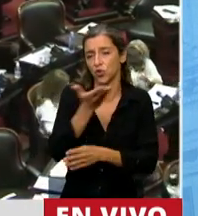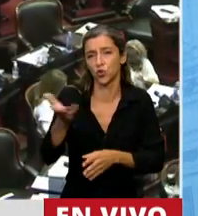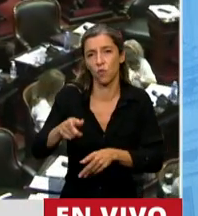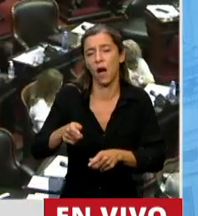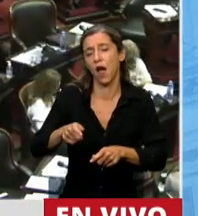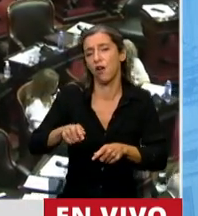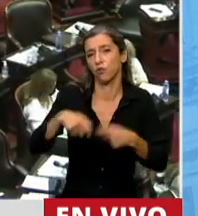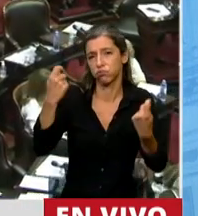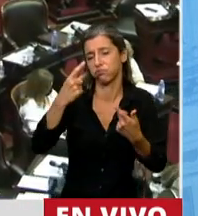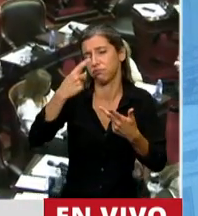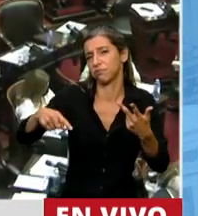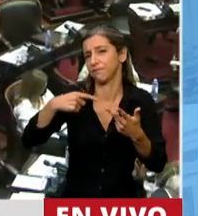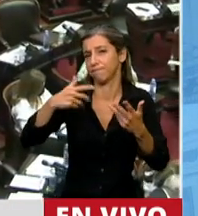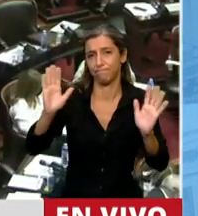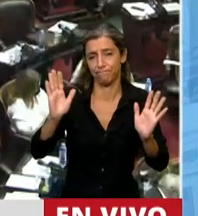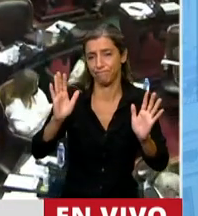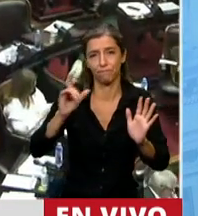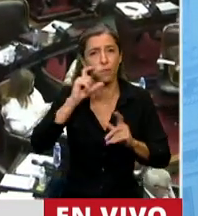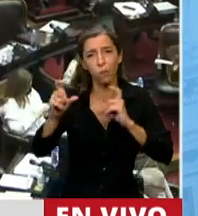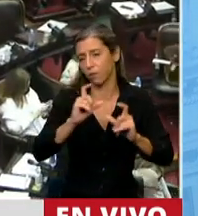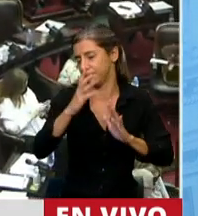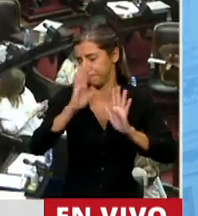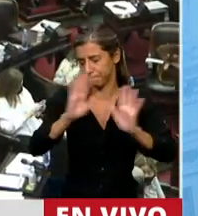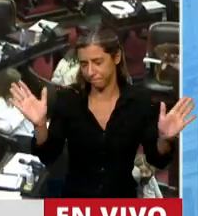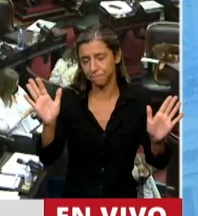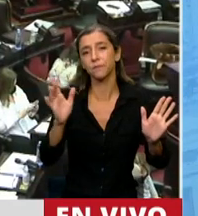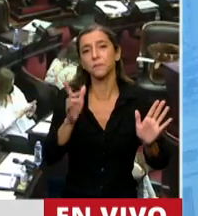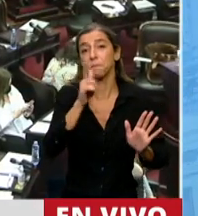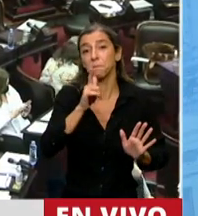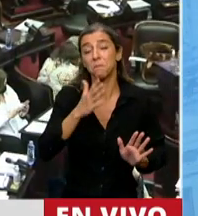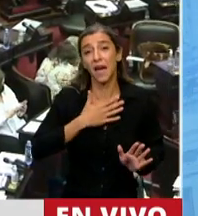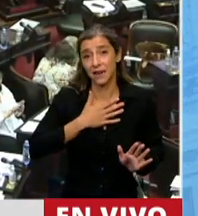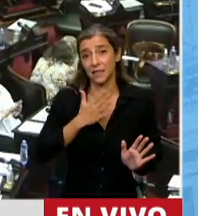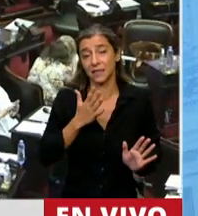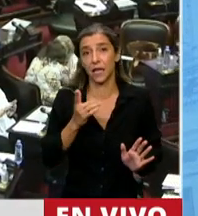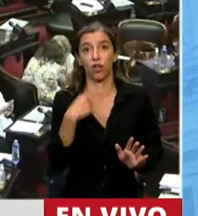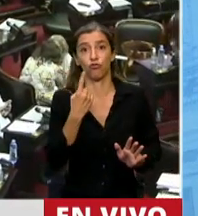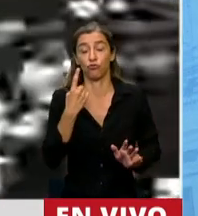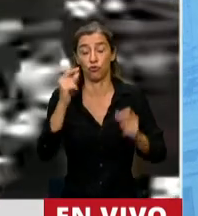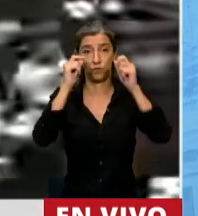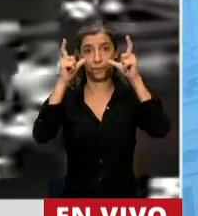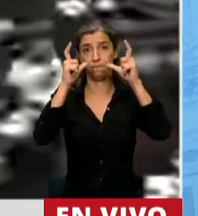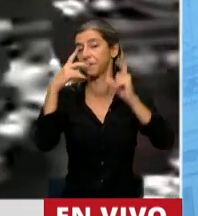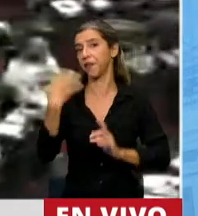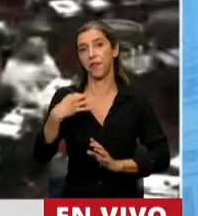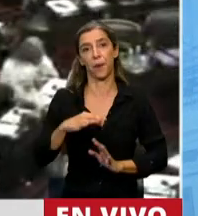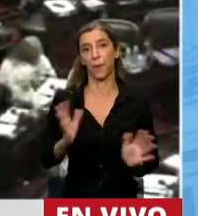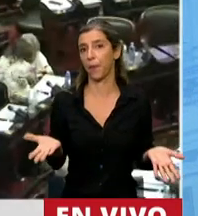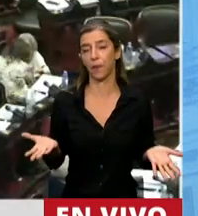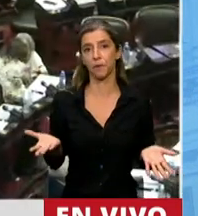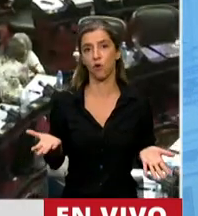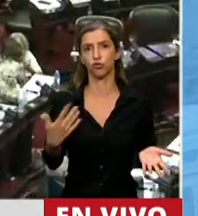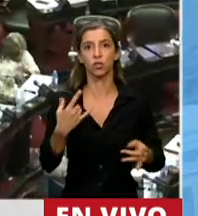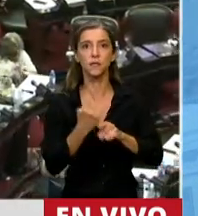Congreso tiene que estar, y los miembros del Congreso, despiertos, permanentemente dando una